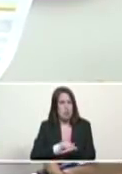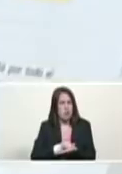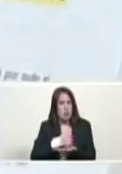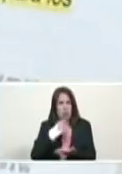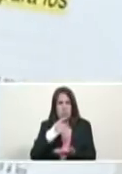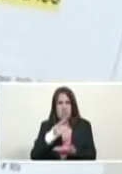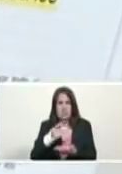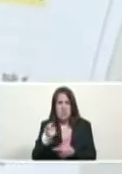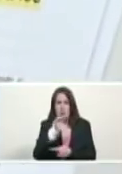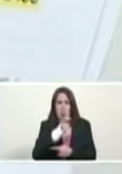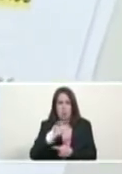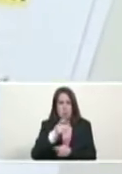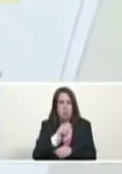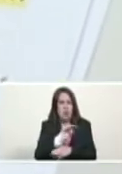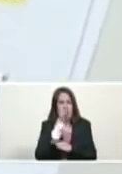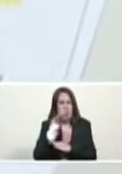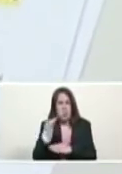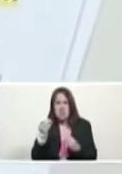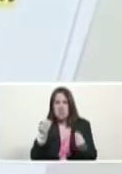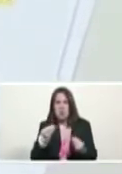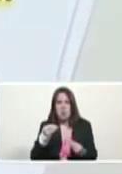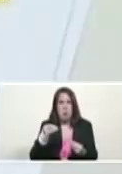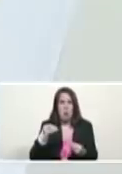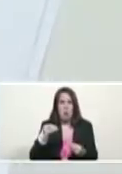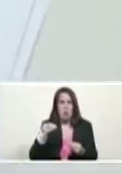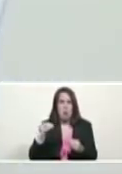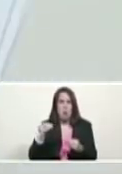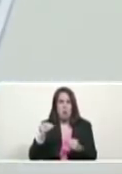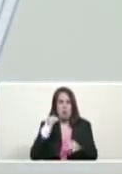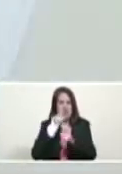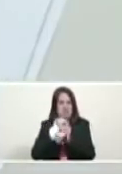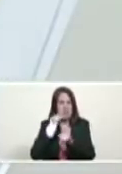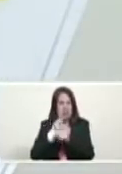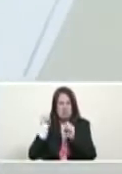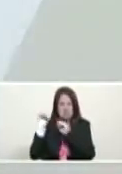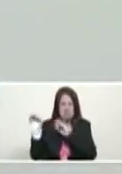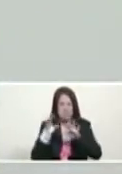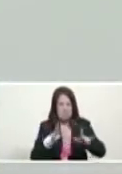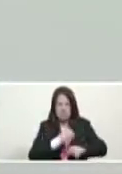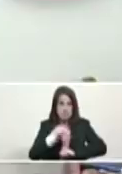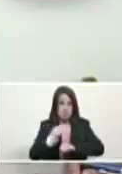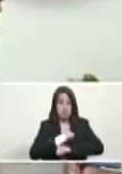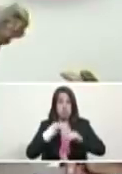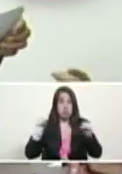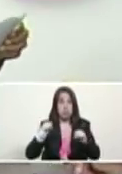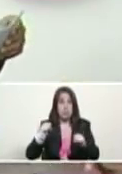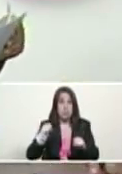elusiva para los ataques cibernéticos. Es un tema que está en pleno debate. Junio de 2018, este artículo.